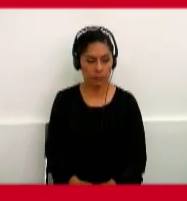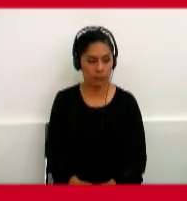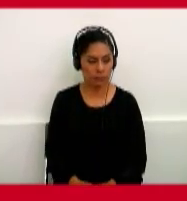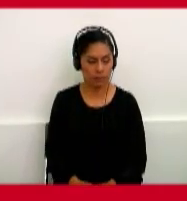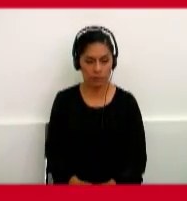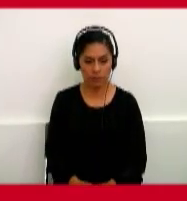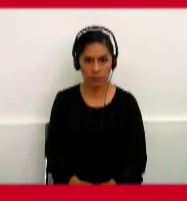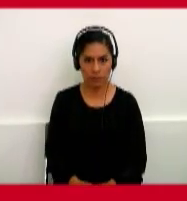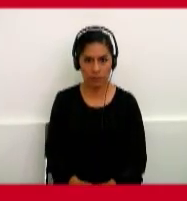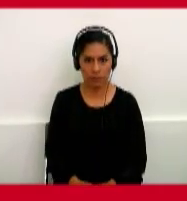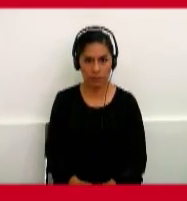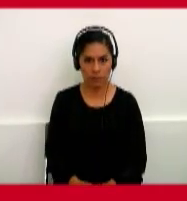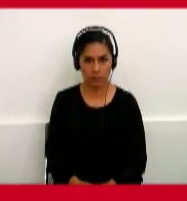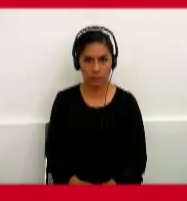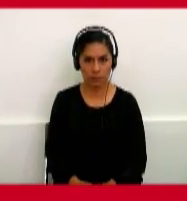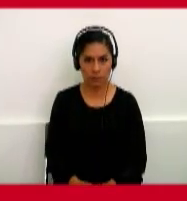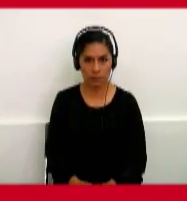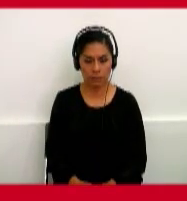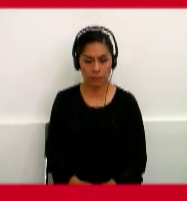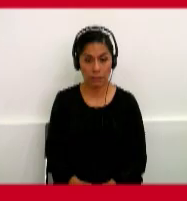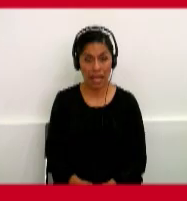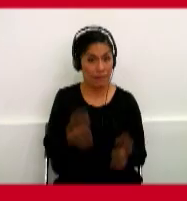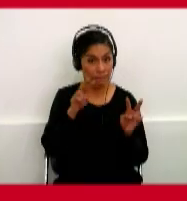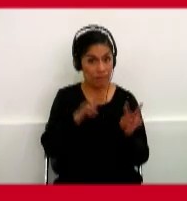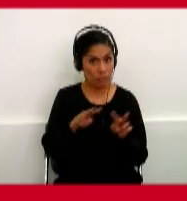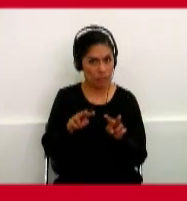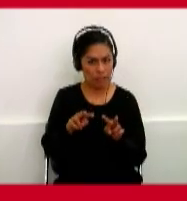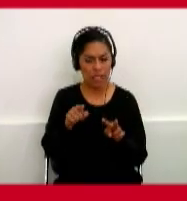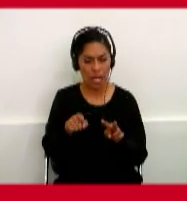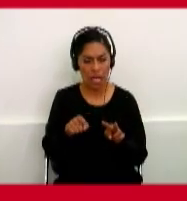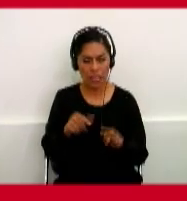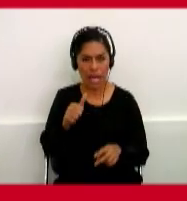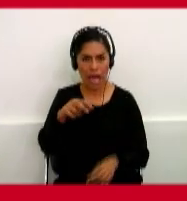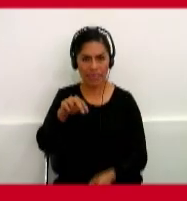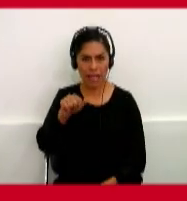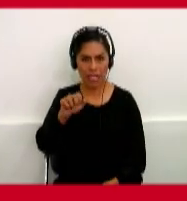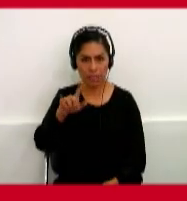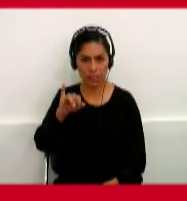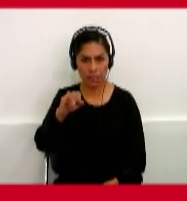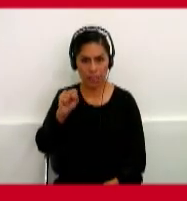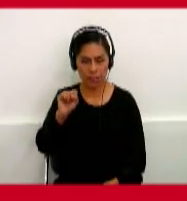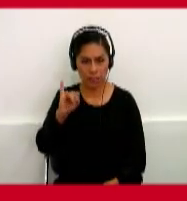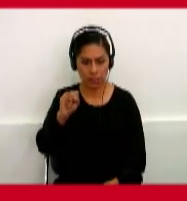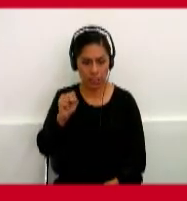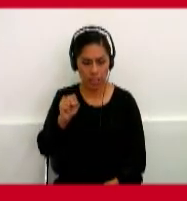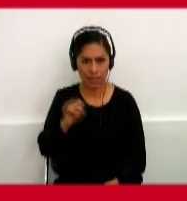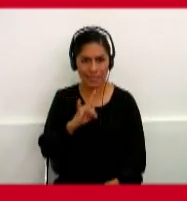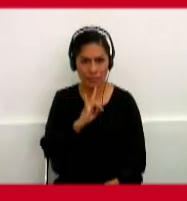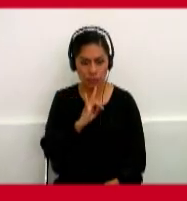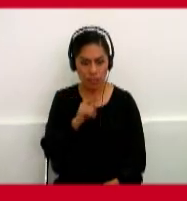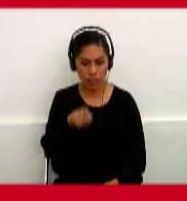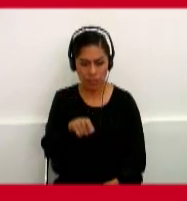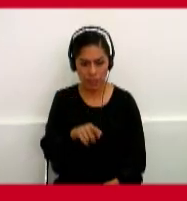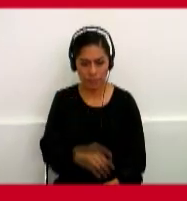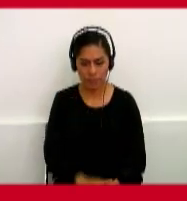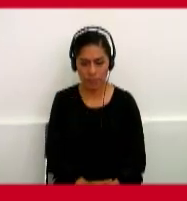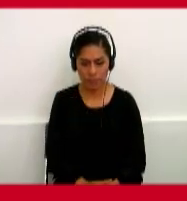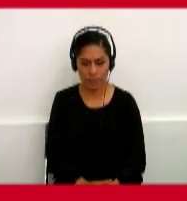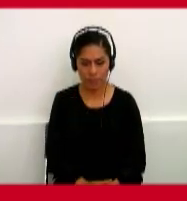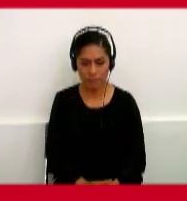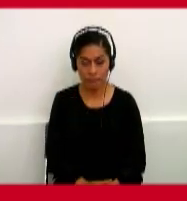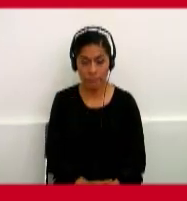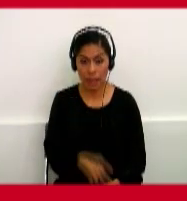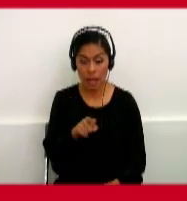vayamos con el caso de este análisis del proyecto, en el caso de Norteamérica. Solamente tomamos